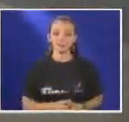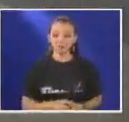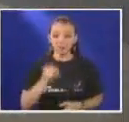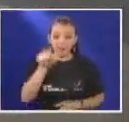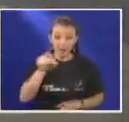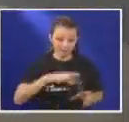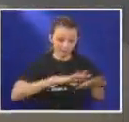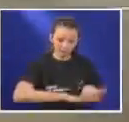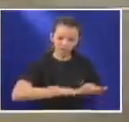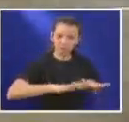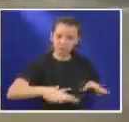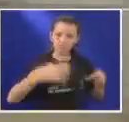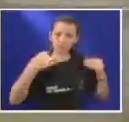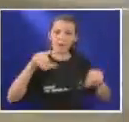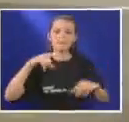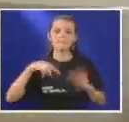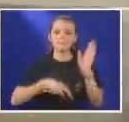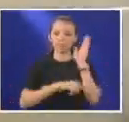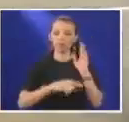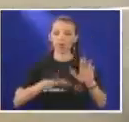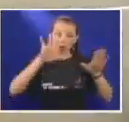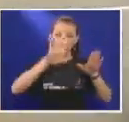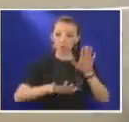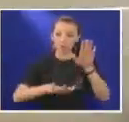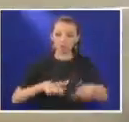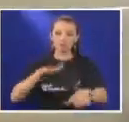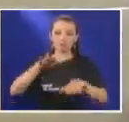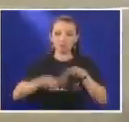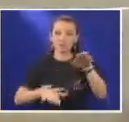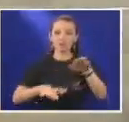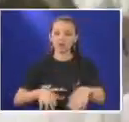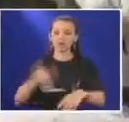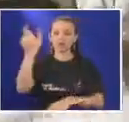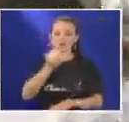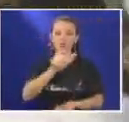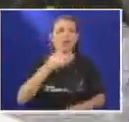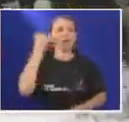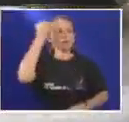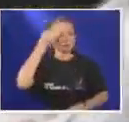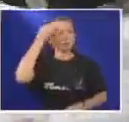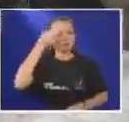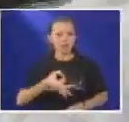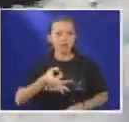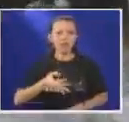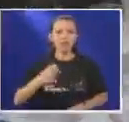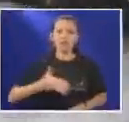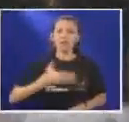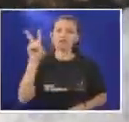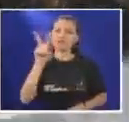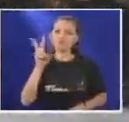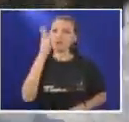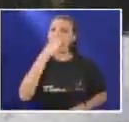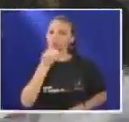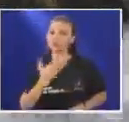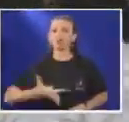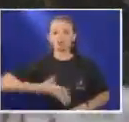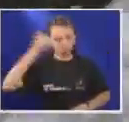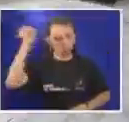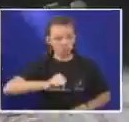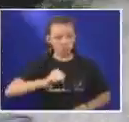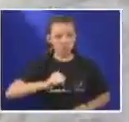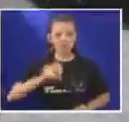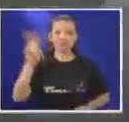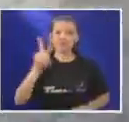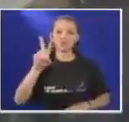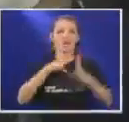En estos cartones quedará la huella de ciudadanos que siguen creyendo que es posible una Venezuela bonita. Una Venezuela en la que todos